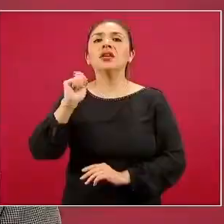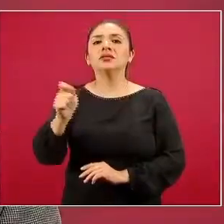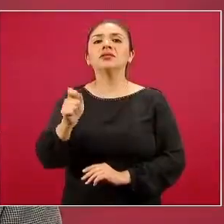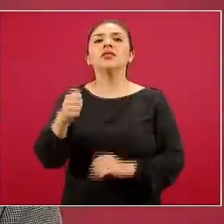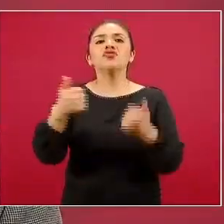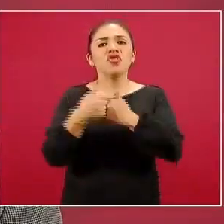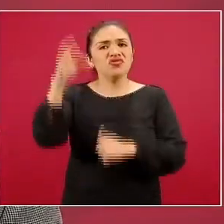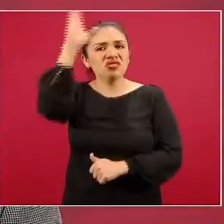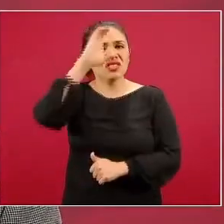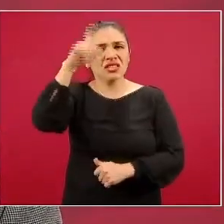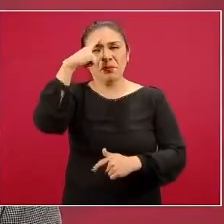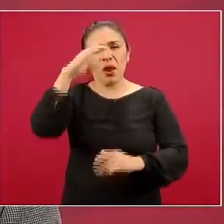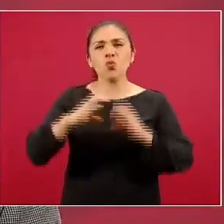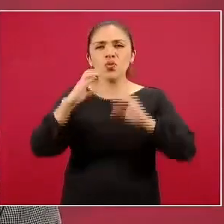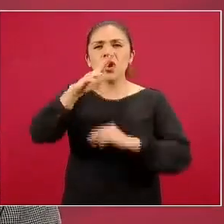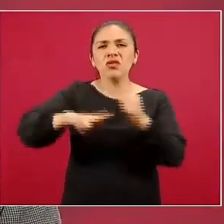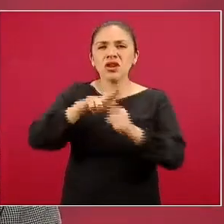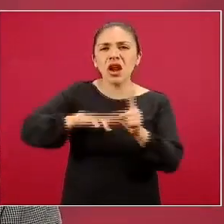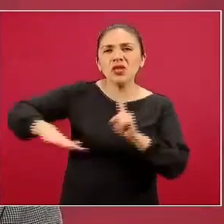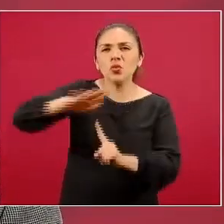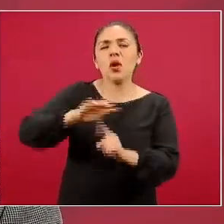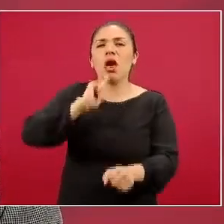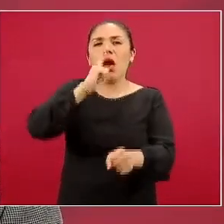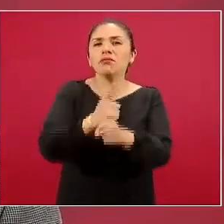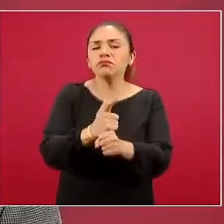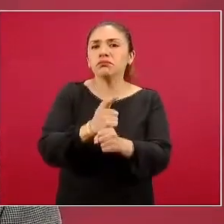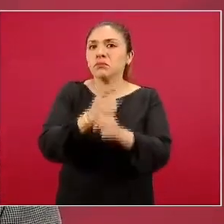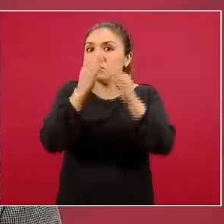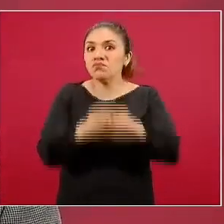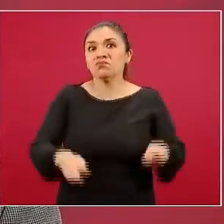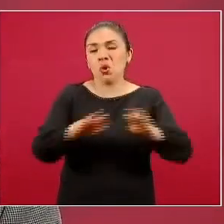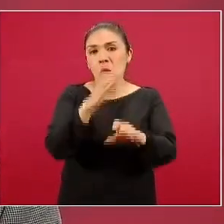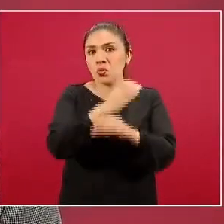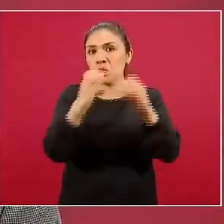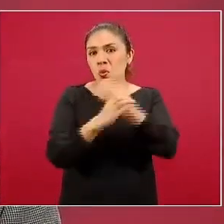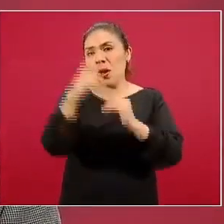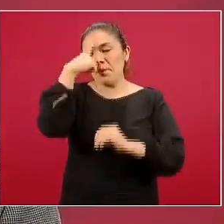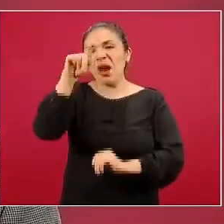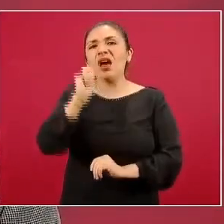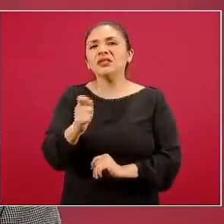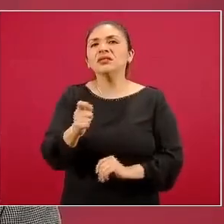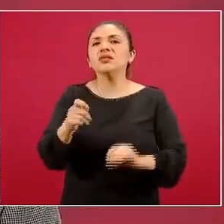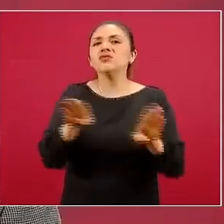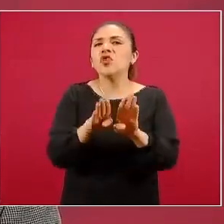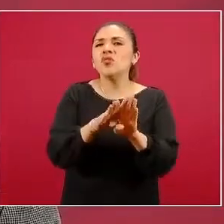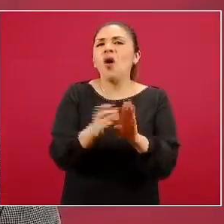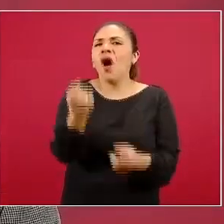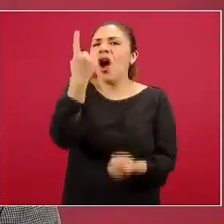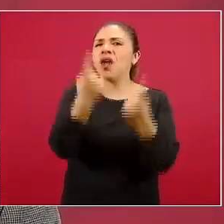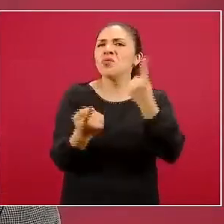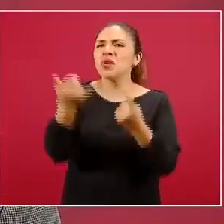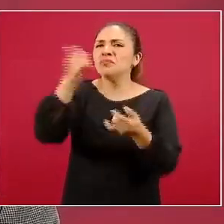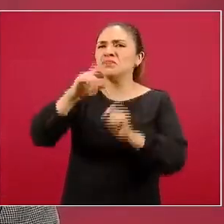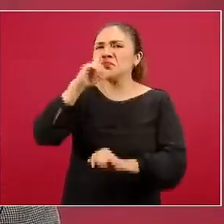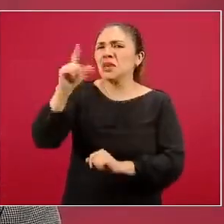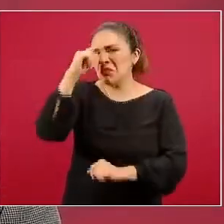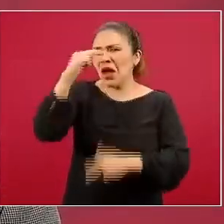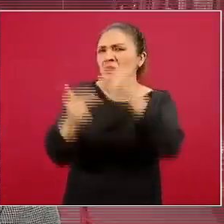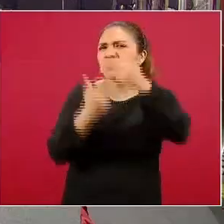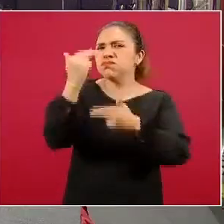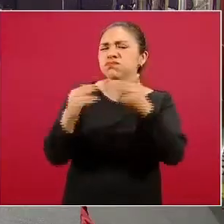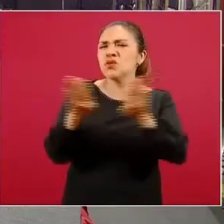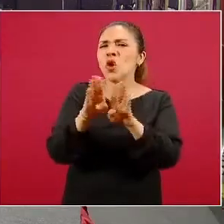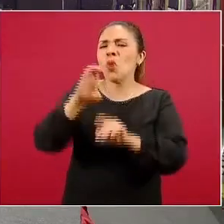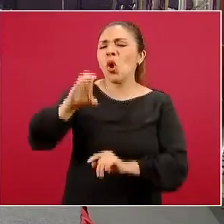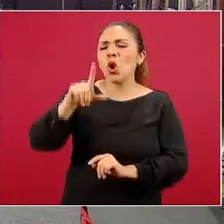en las ciencias ambientales, su contribución a los descubrimientos cruciales sobre el papel de algunos contaminantes ambientales, en particular